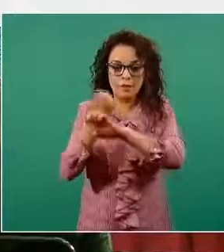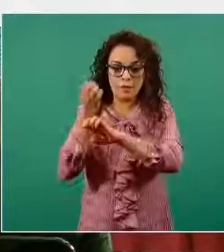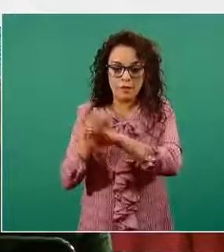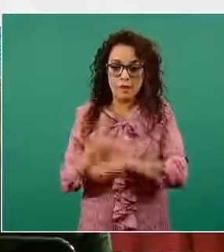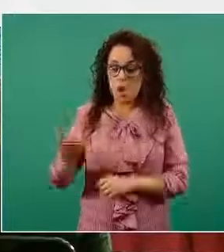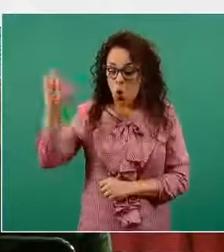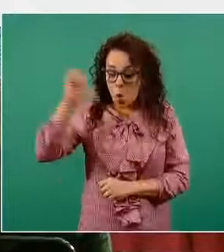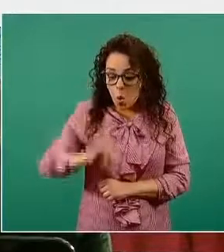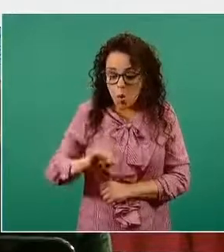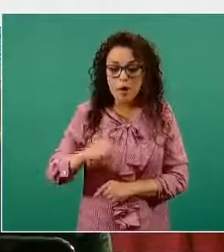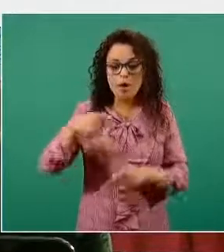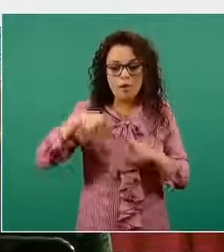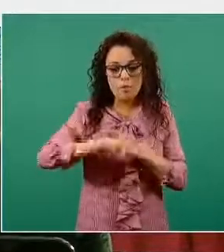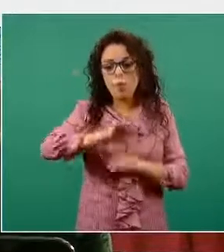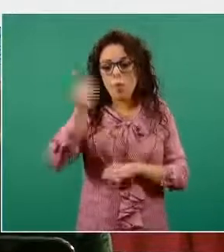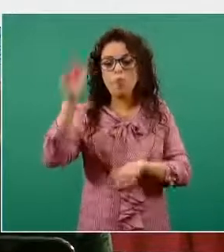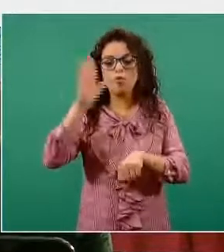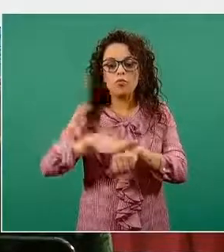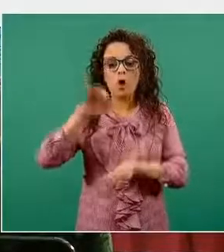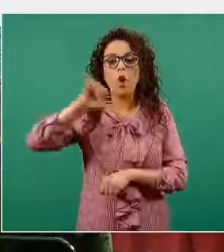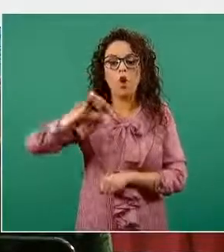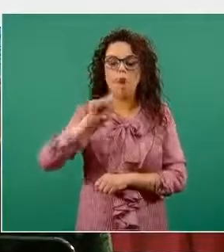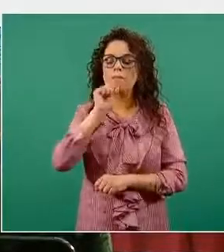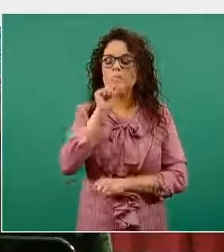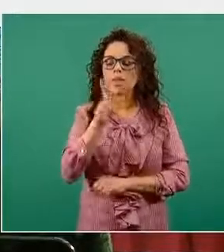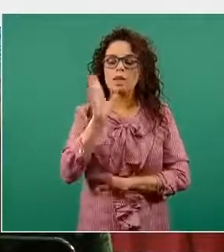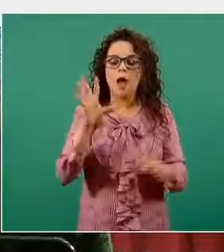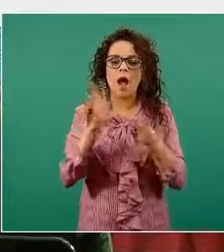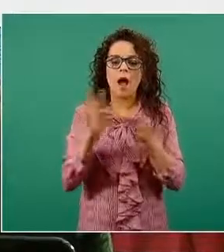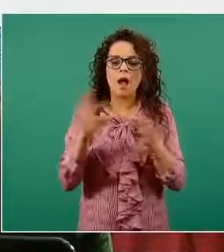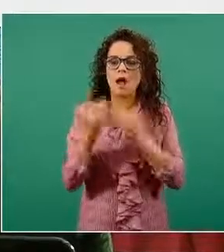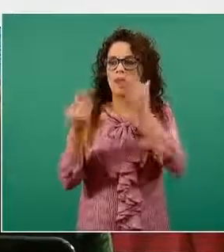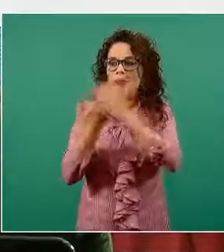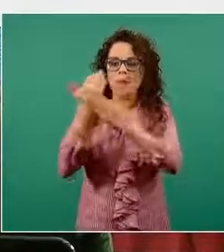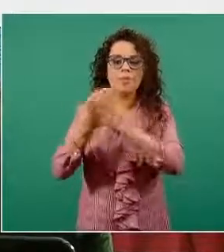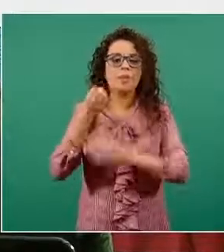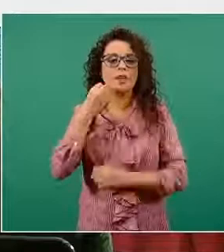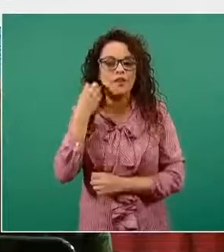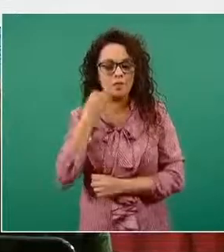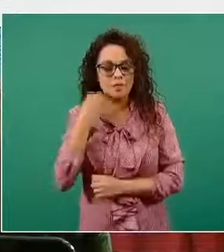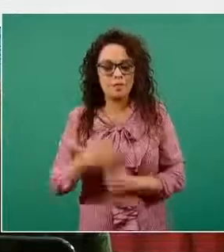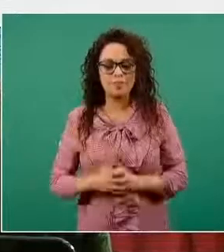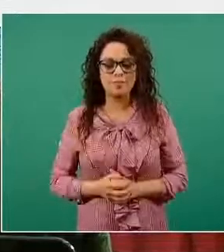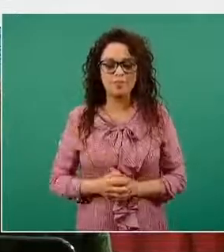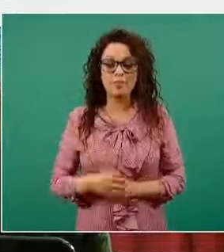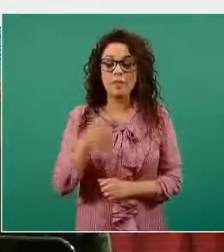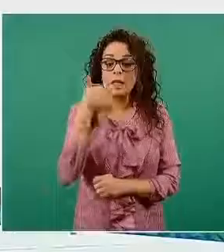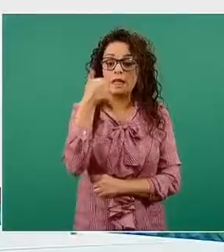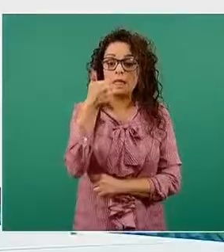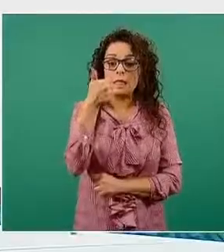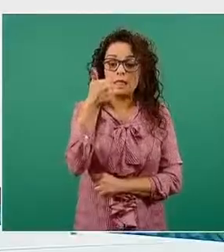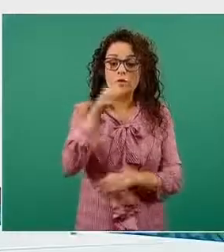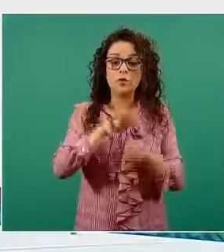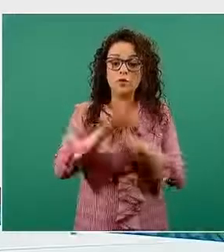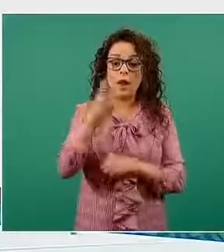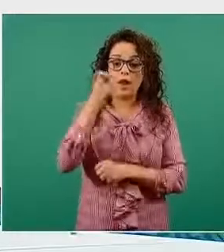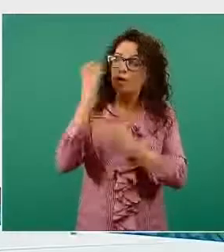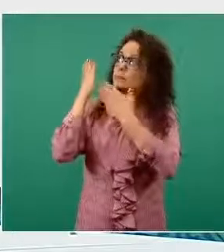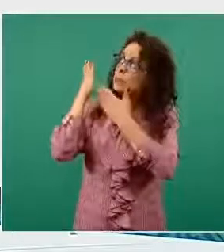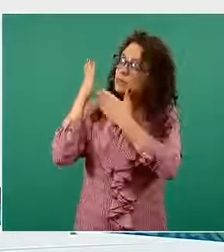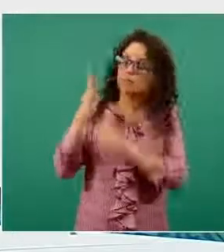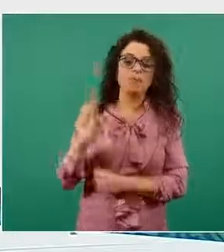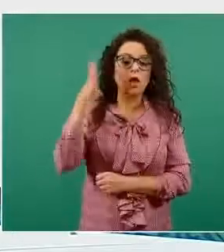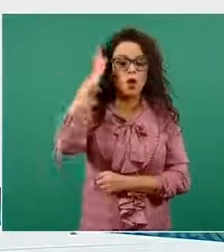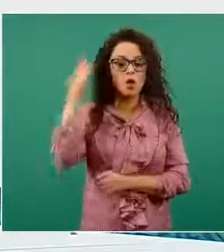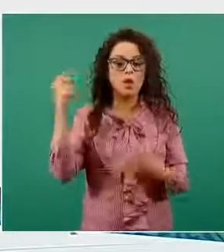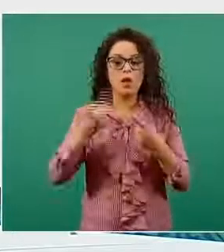iniciaron otras adicionales, hoy lo comentamos también en la conferencia de prensa, que son estas 6, Colima, Durango, Guanajuato,